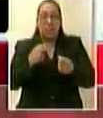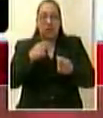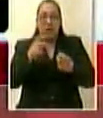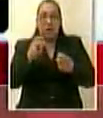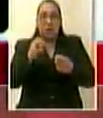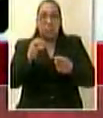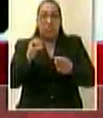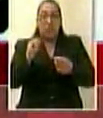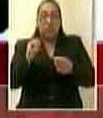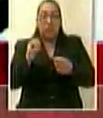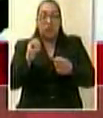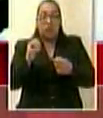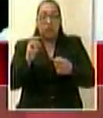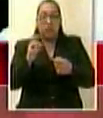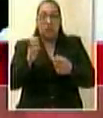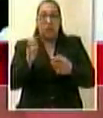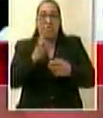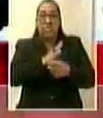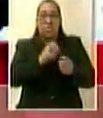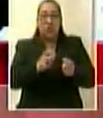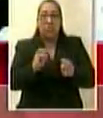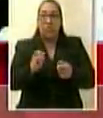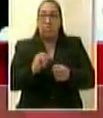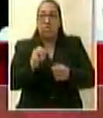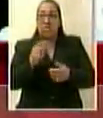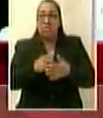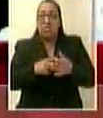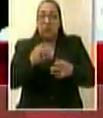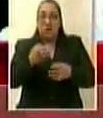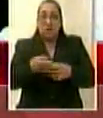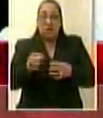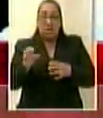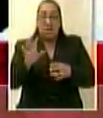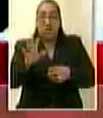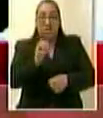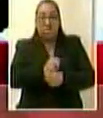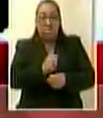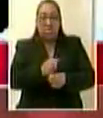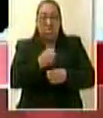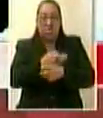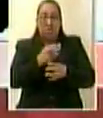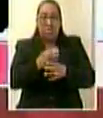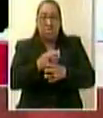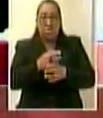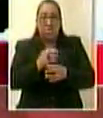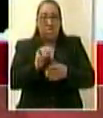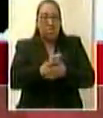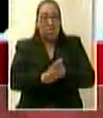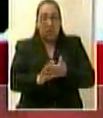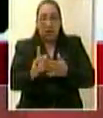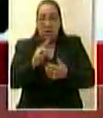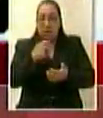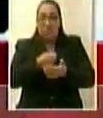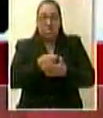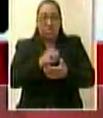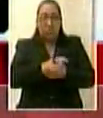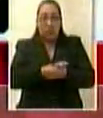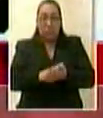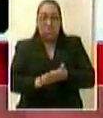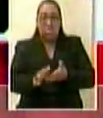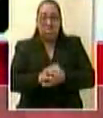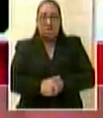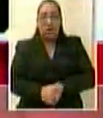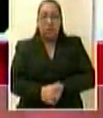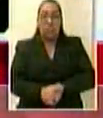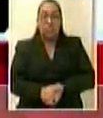Comité de Fiscalización hacen su trabajo en forma ad honore, no recibiendo ningún